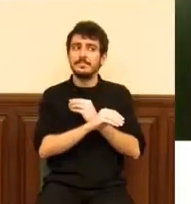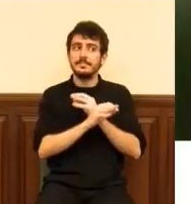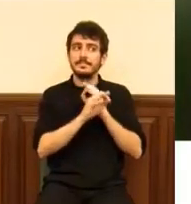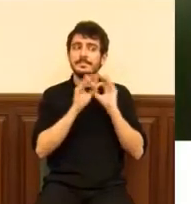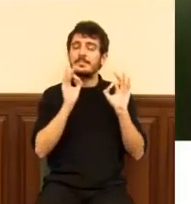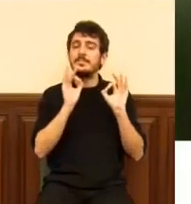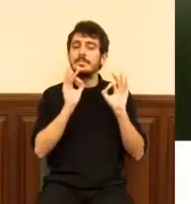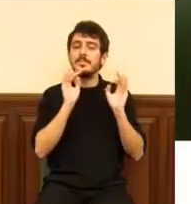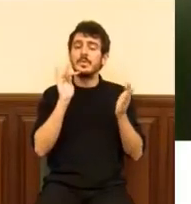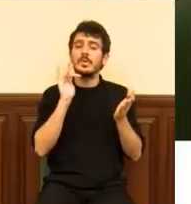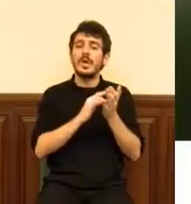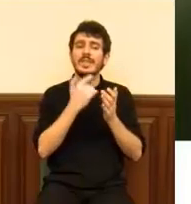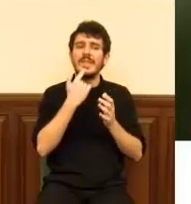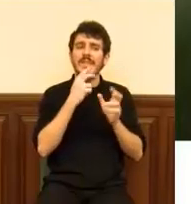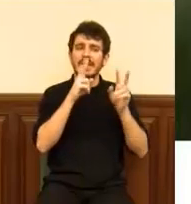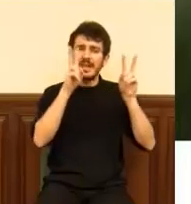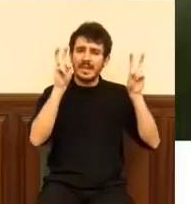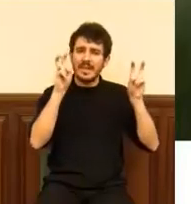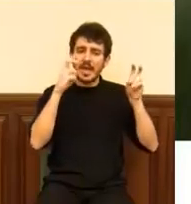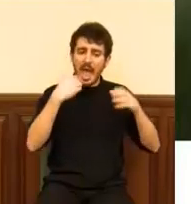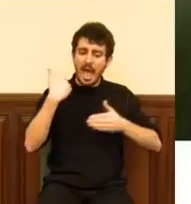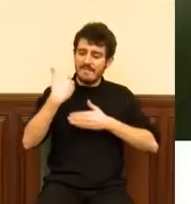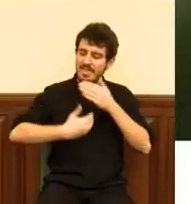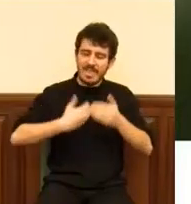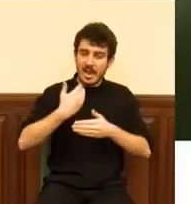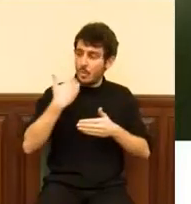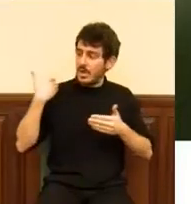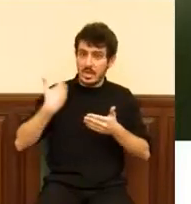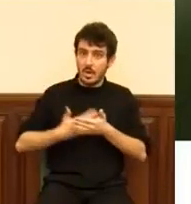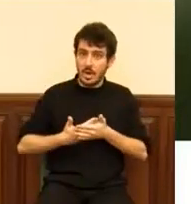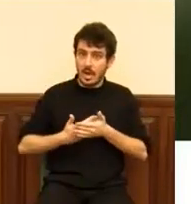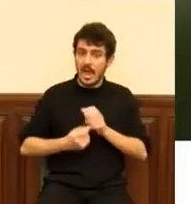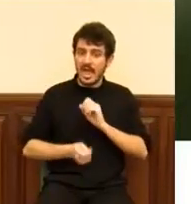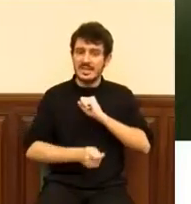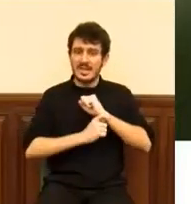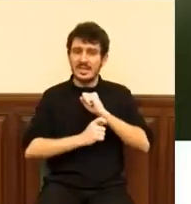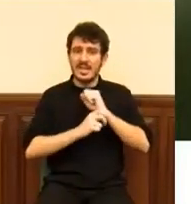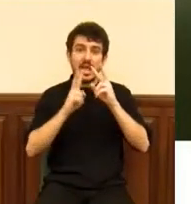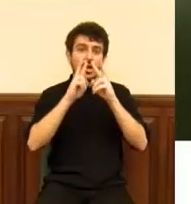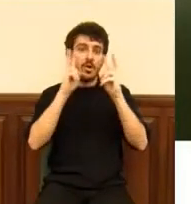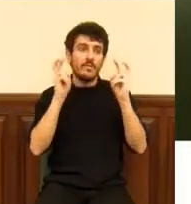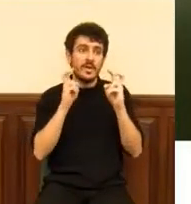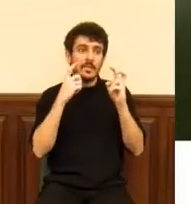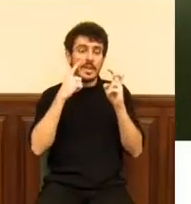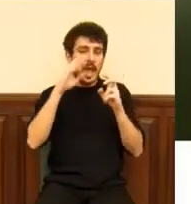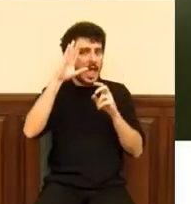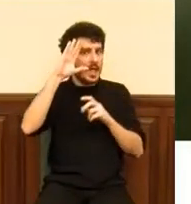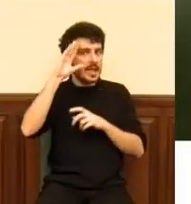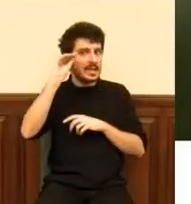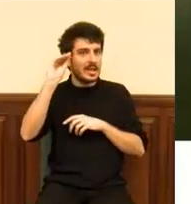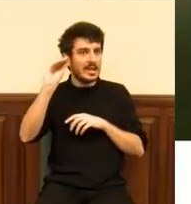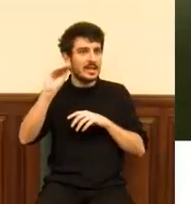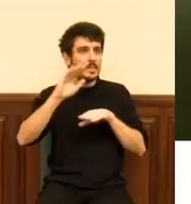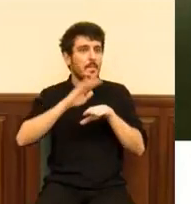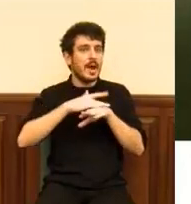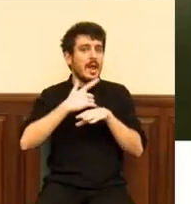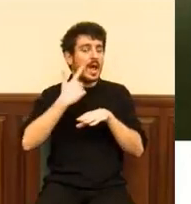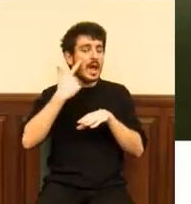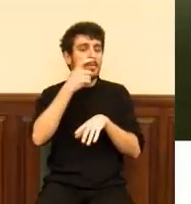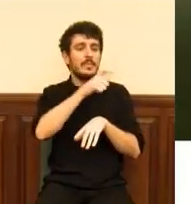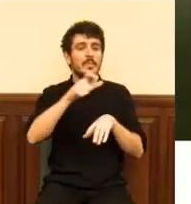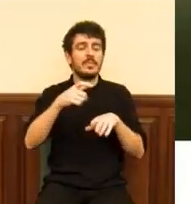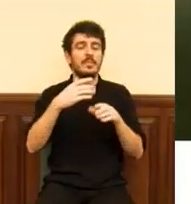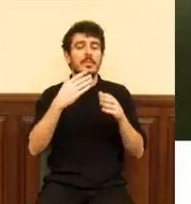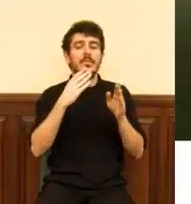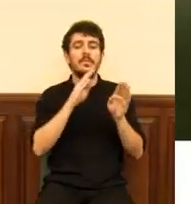dicen avanzar, como hasta ahora, en una estrategia de confinamiento inteligente para garantizar la salud de los